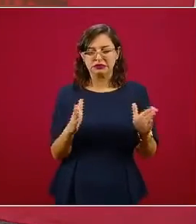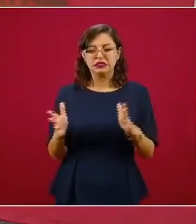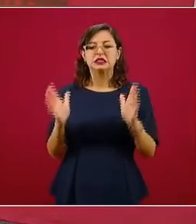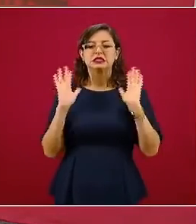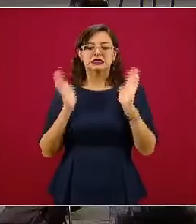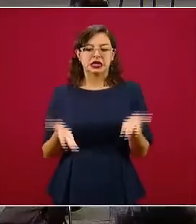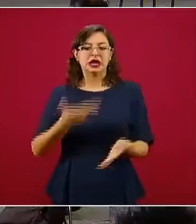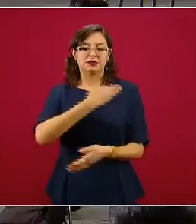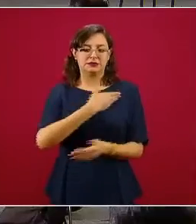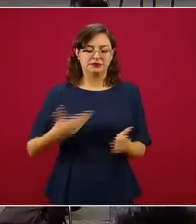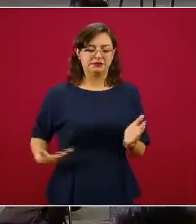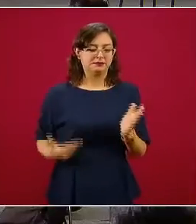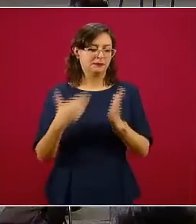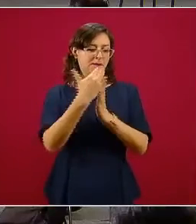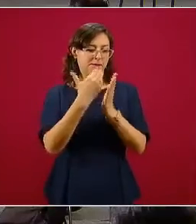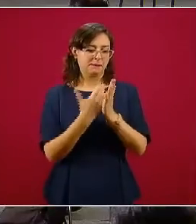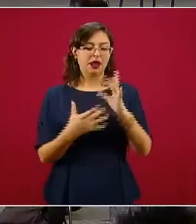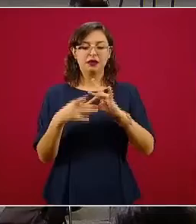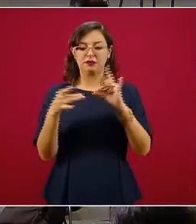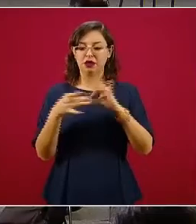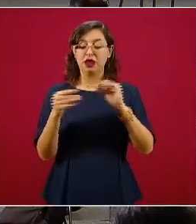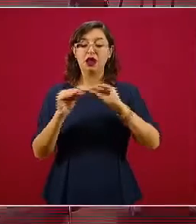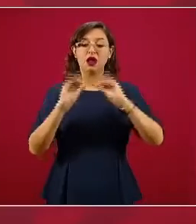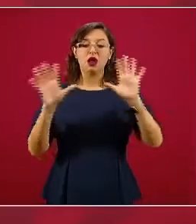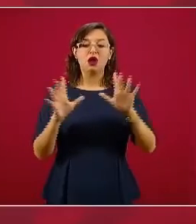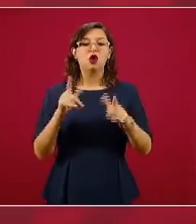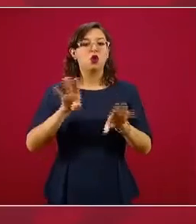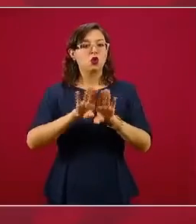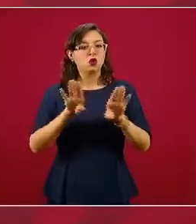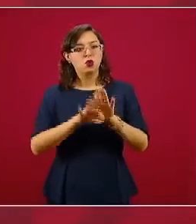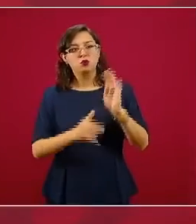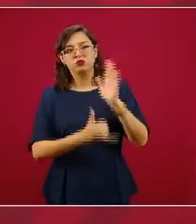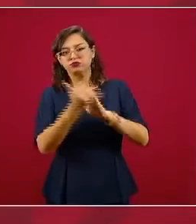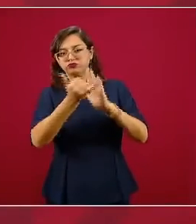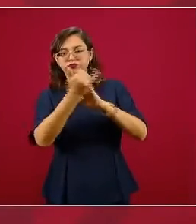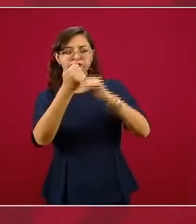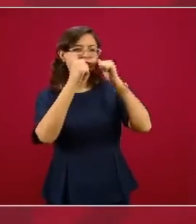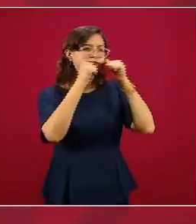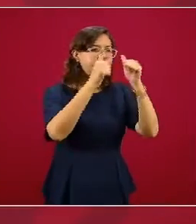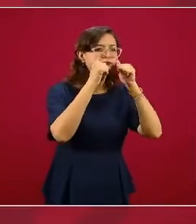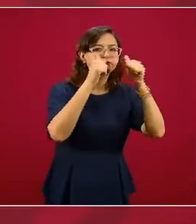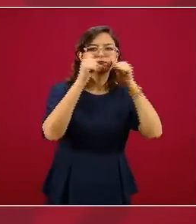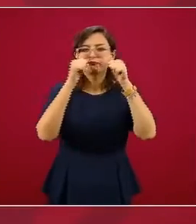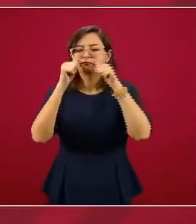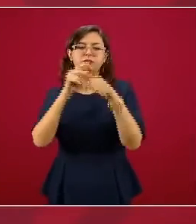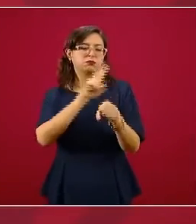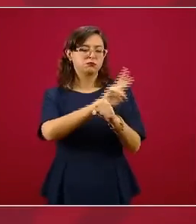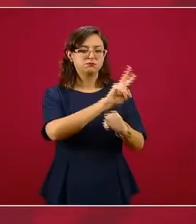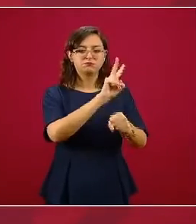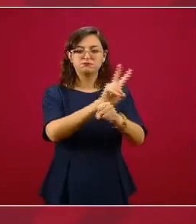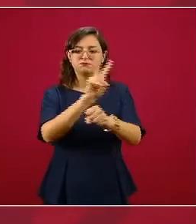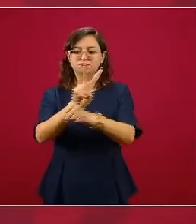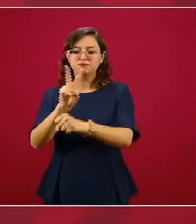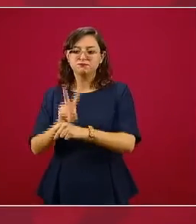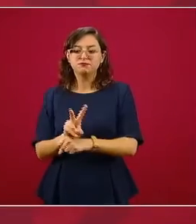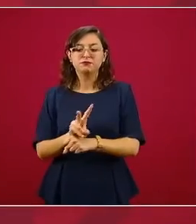detallado el presidente, desde la atención a las obras en distintos puntos del estado,